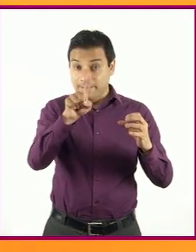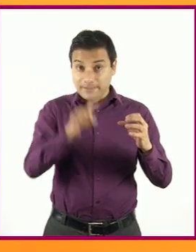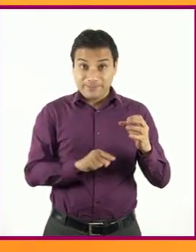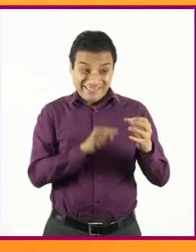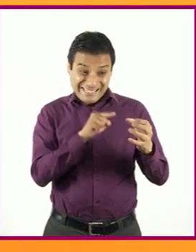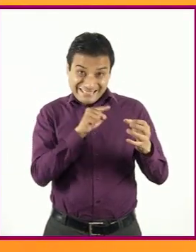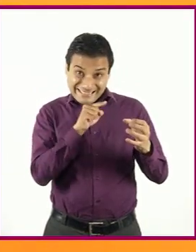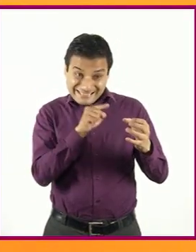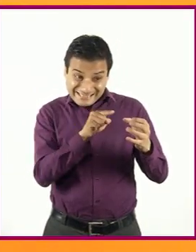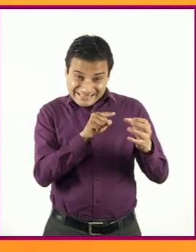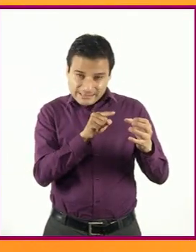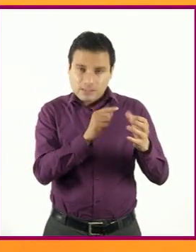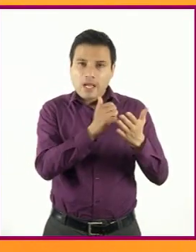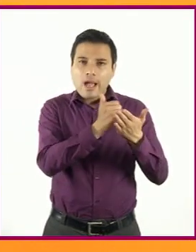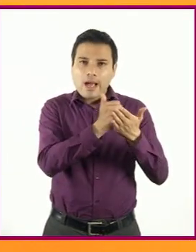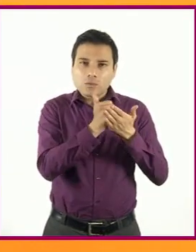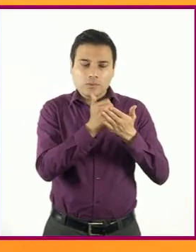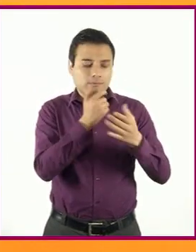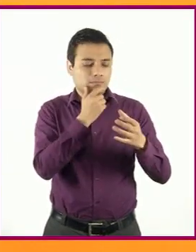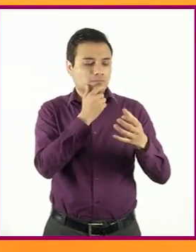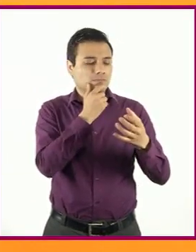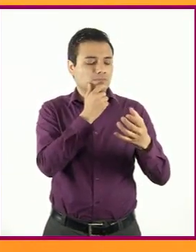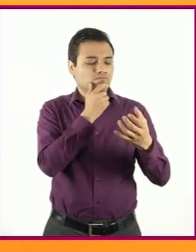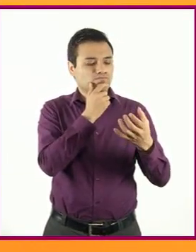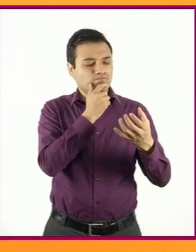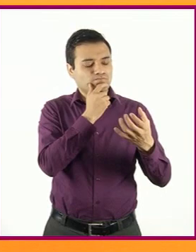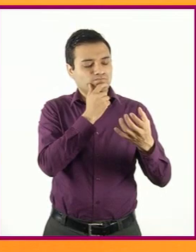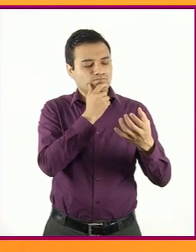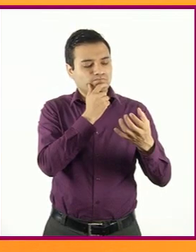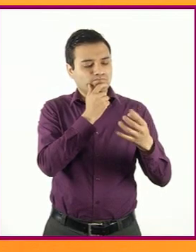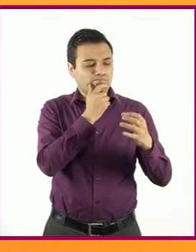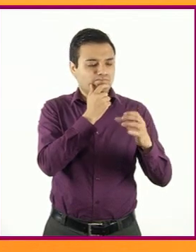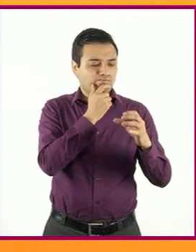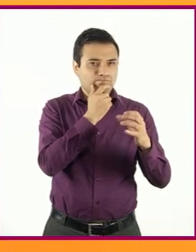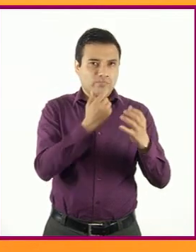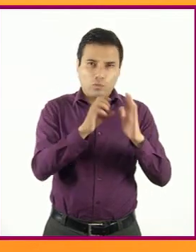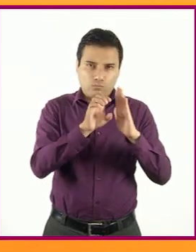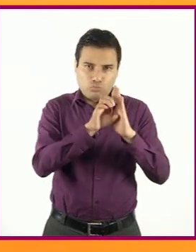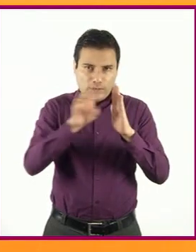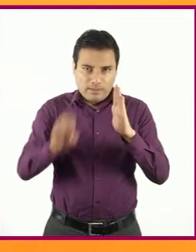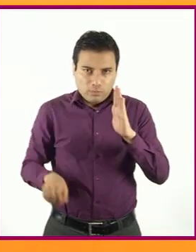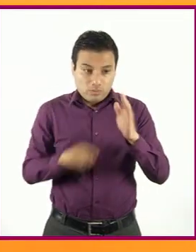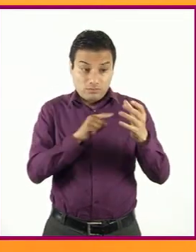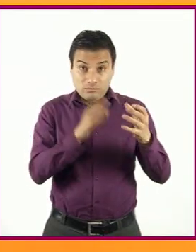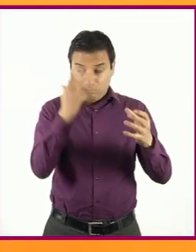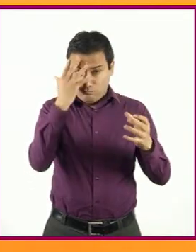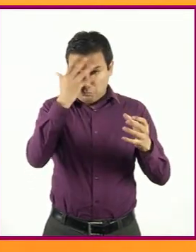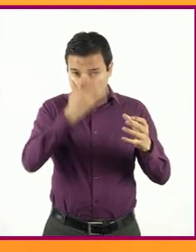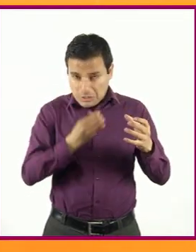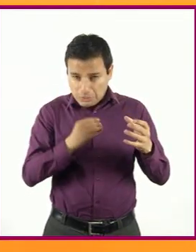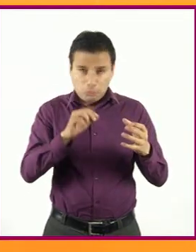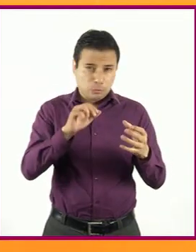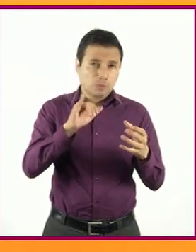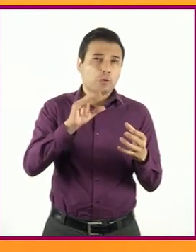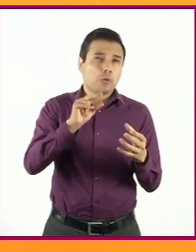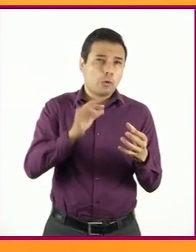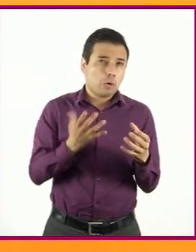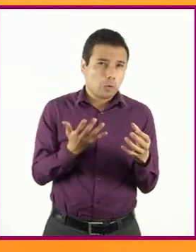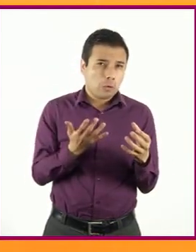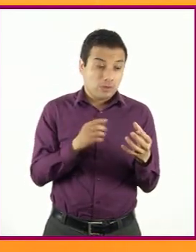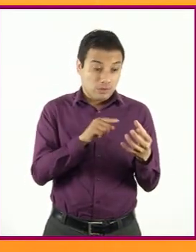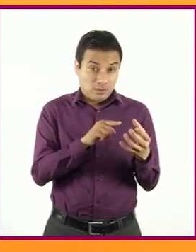permite visualizar otras características del objeto técnico, como puede ser su aspecto estético y principalmente probar